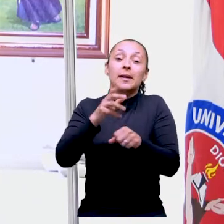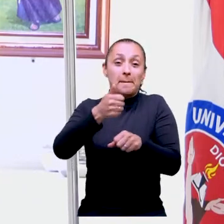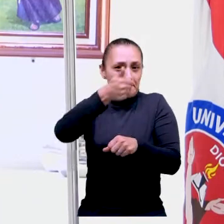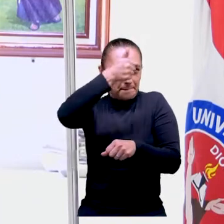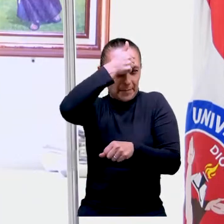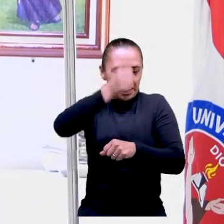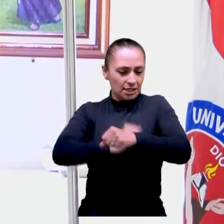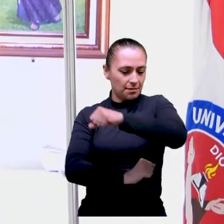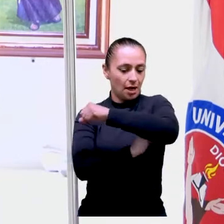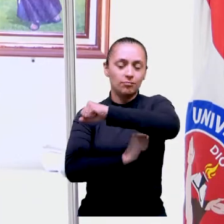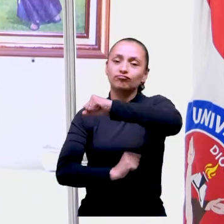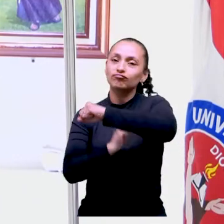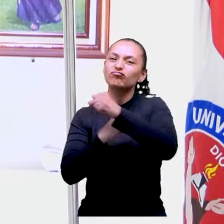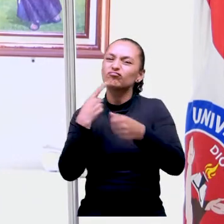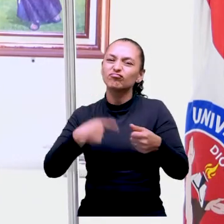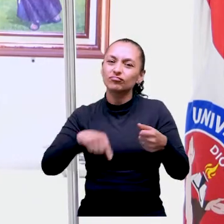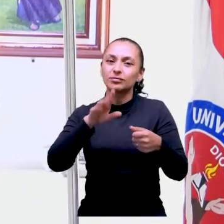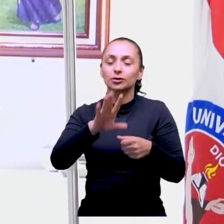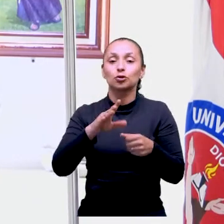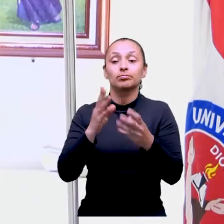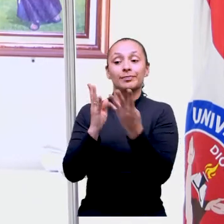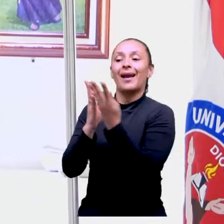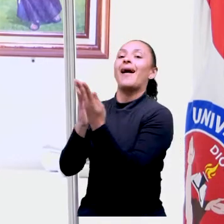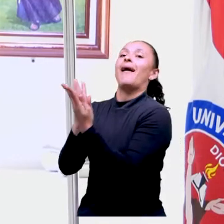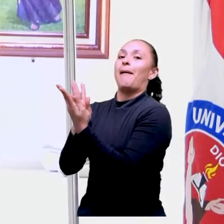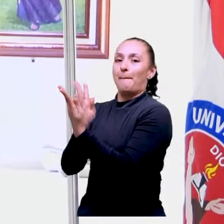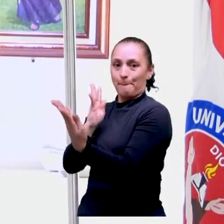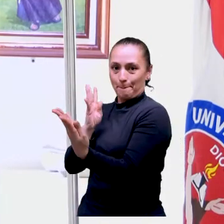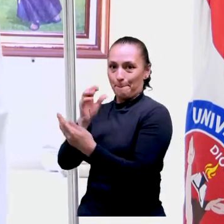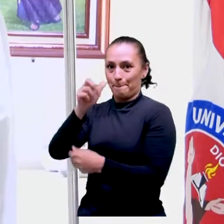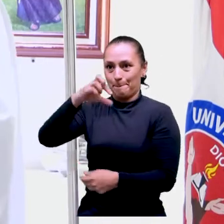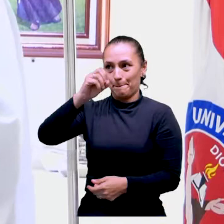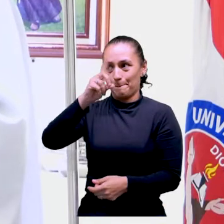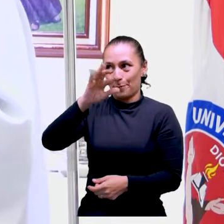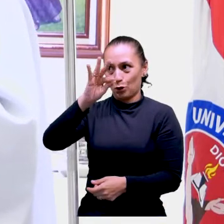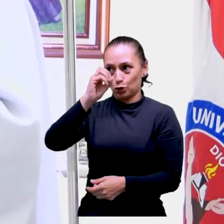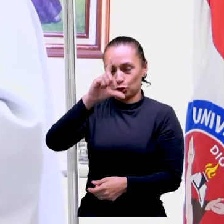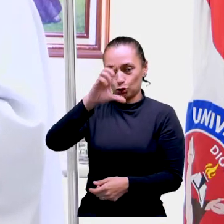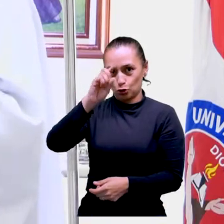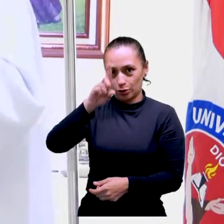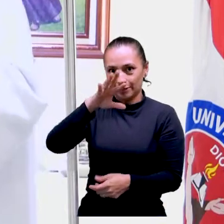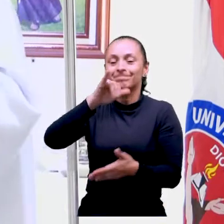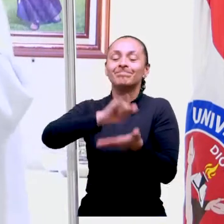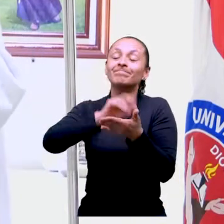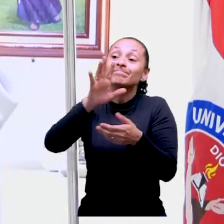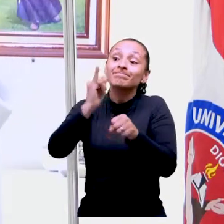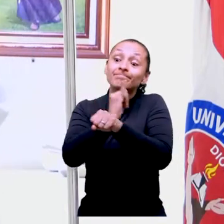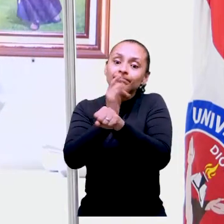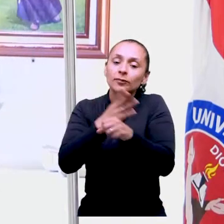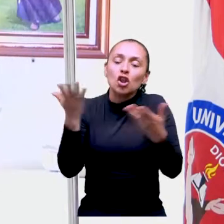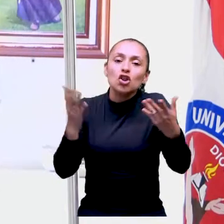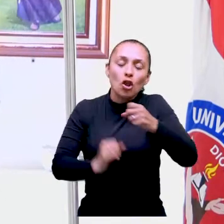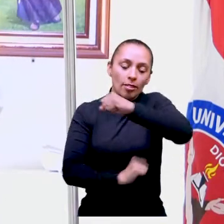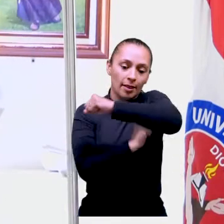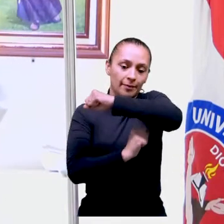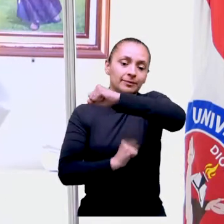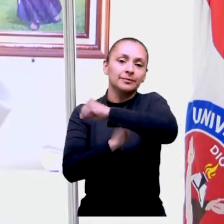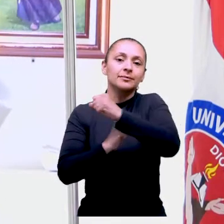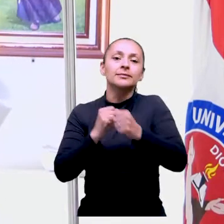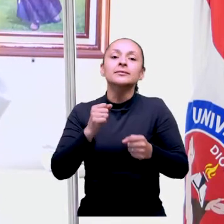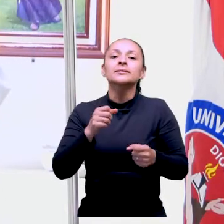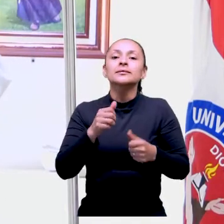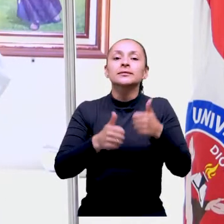por eso es nuestra iglesia está fundamentada en los apóstoles por eso es que nuestra iglesia está